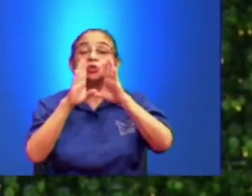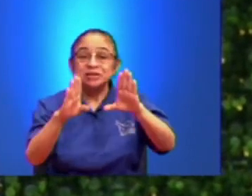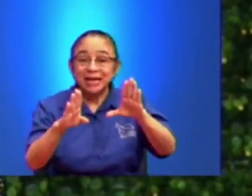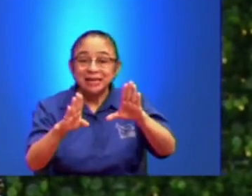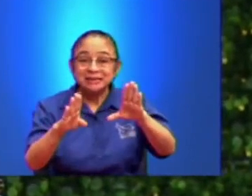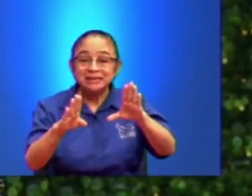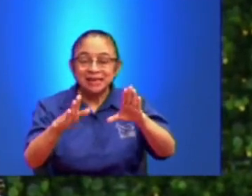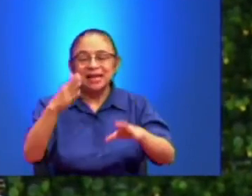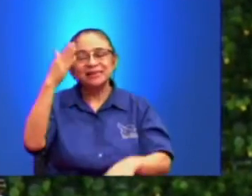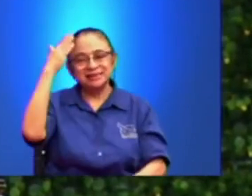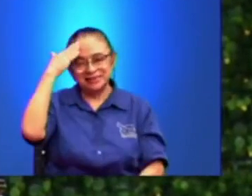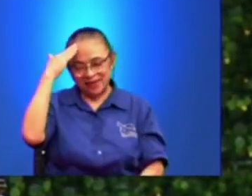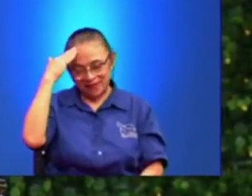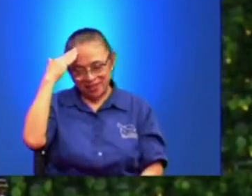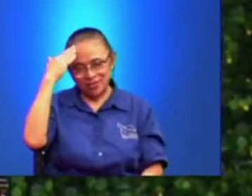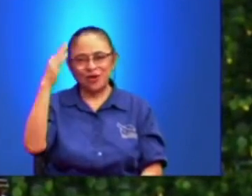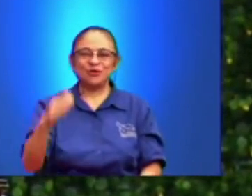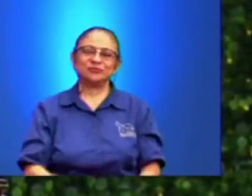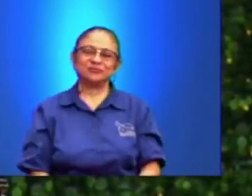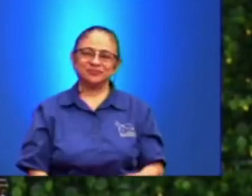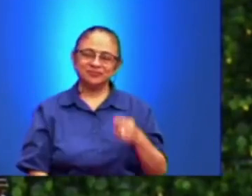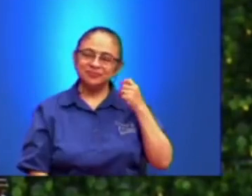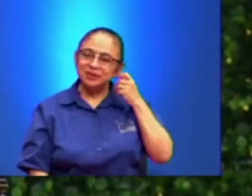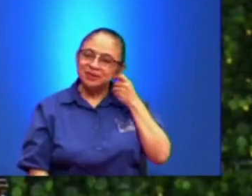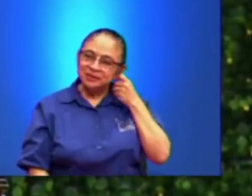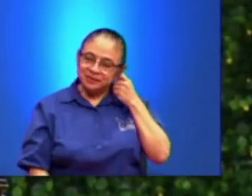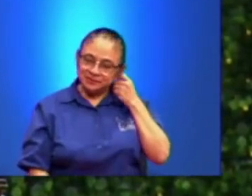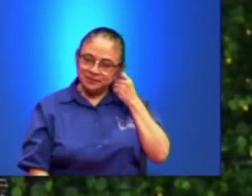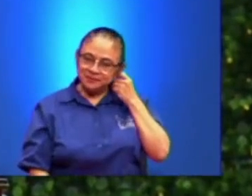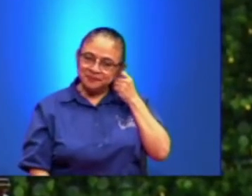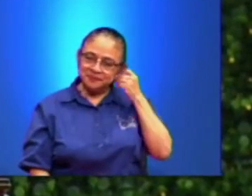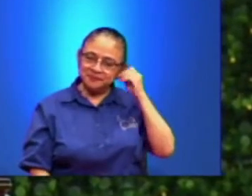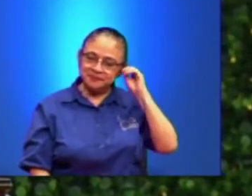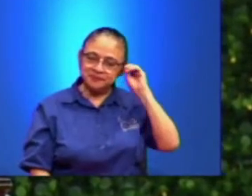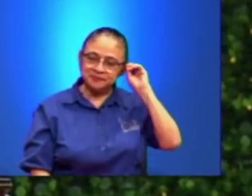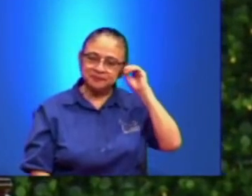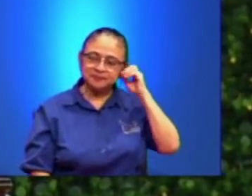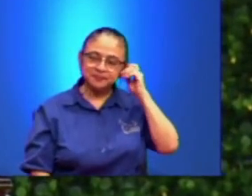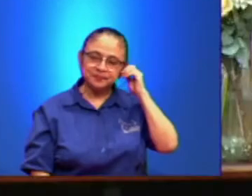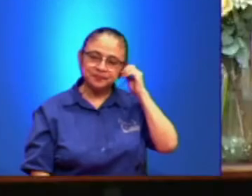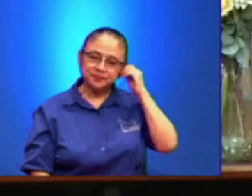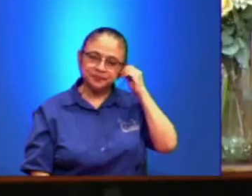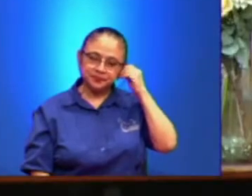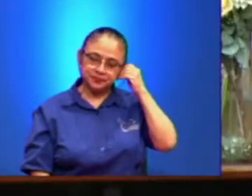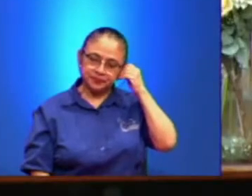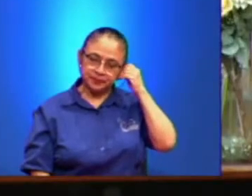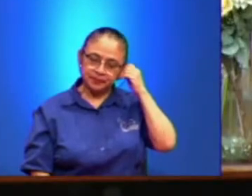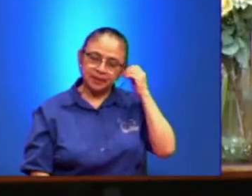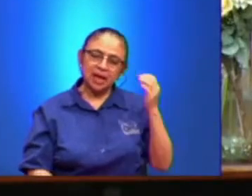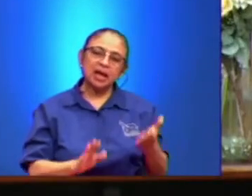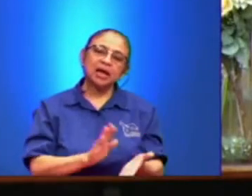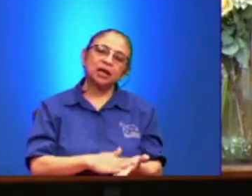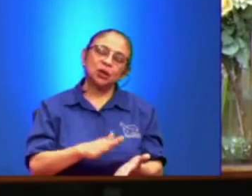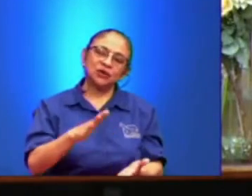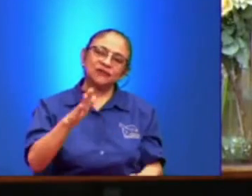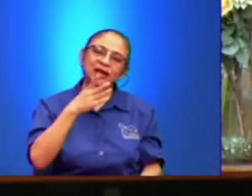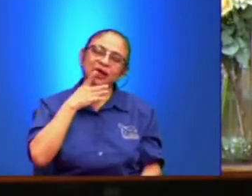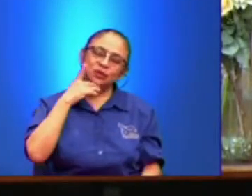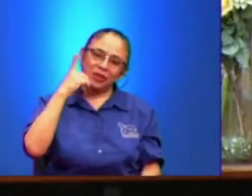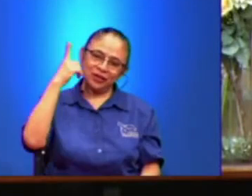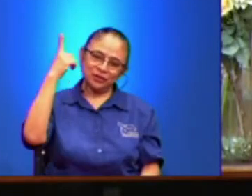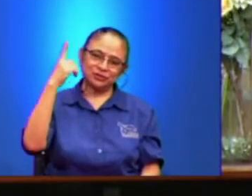sabiendo esto y glorificando a dios cada vez que participas en la santa cena de la